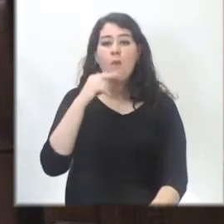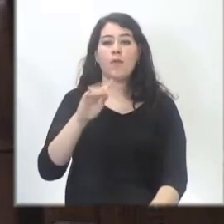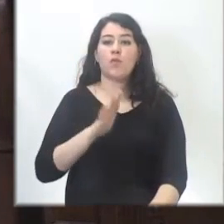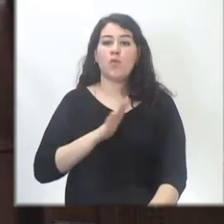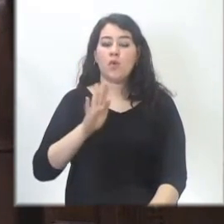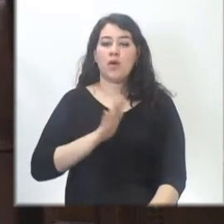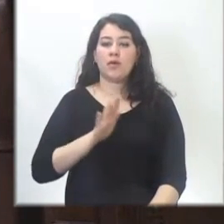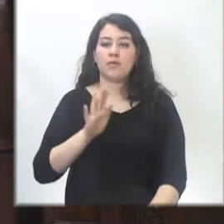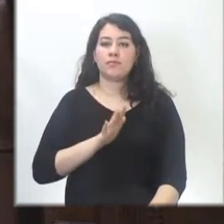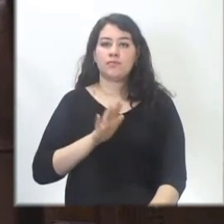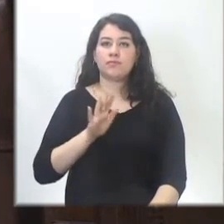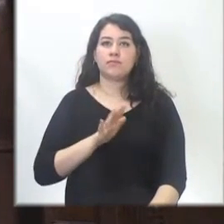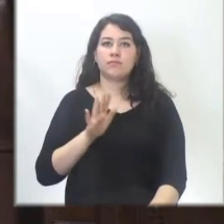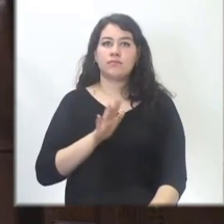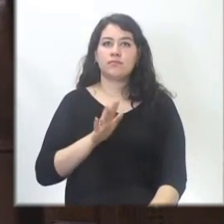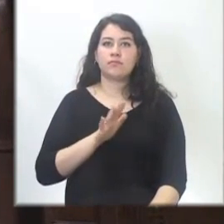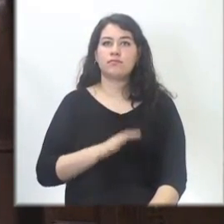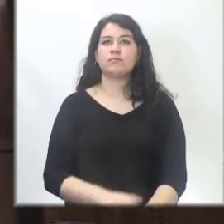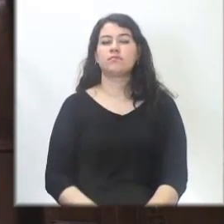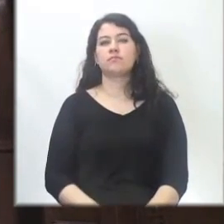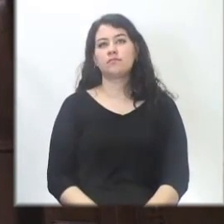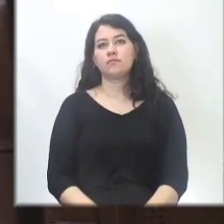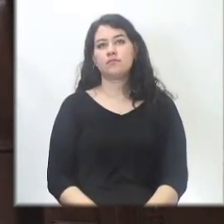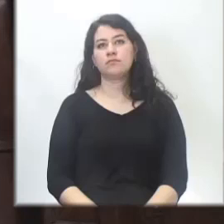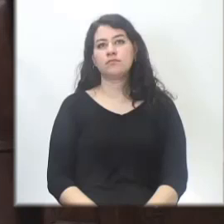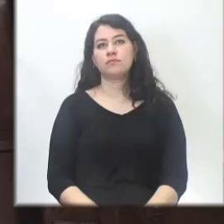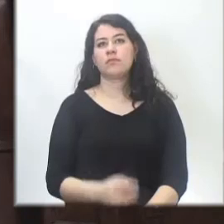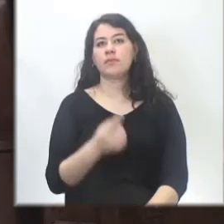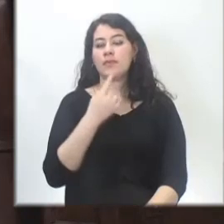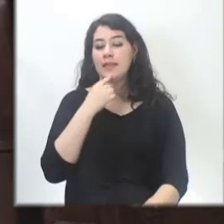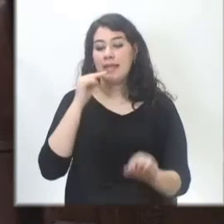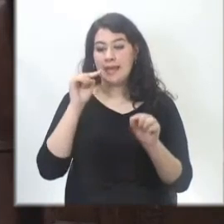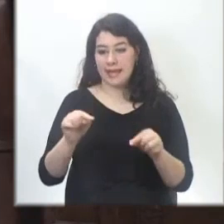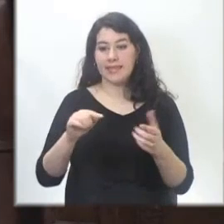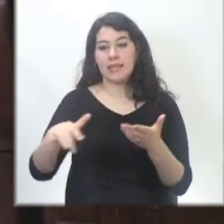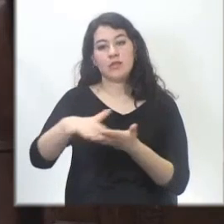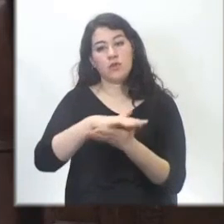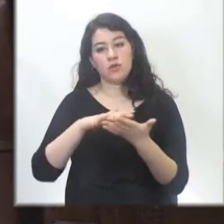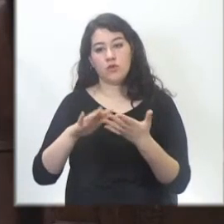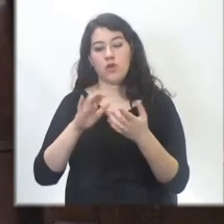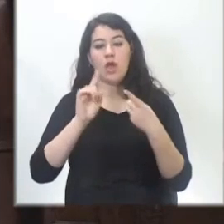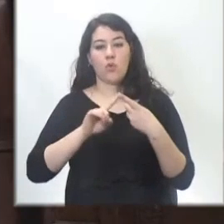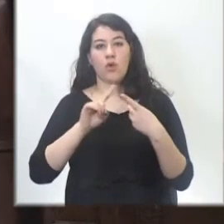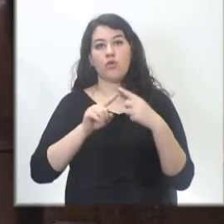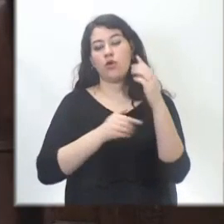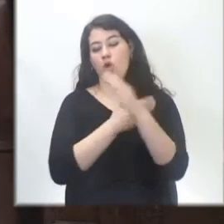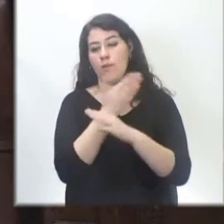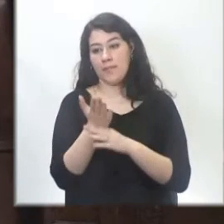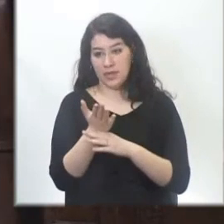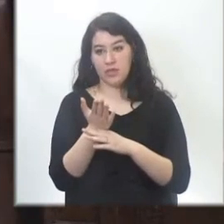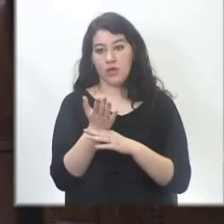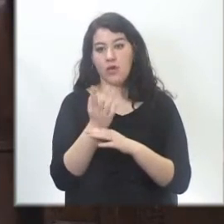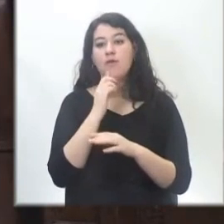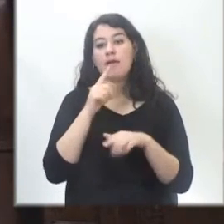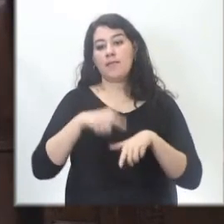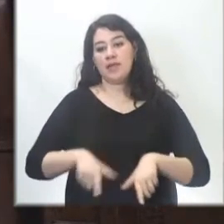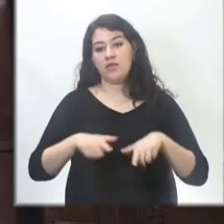legisladoras esta nota. Corresponde en esta ocasión, y de acuerdo a lo solicitado por el Ministro de Defensa